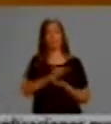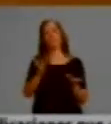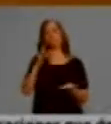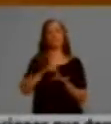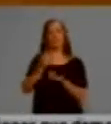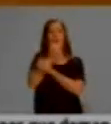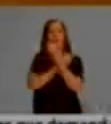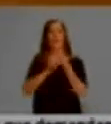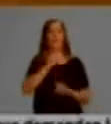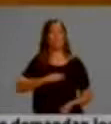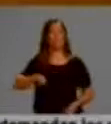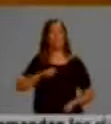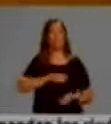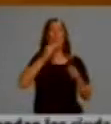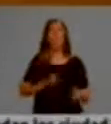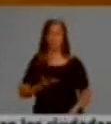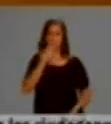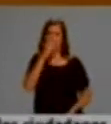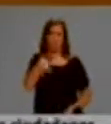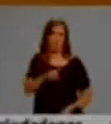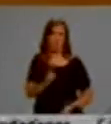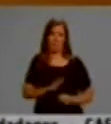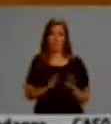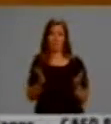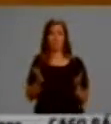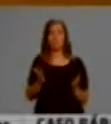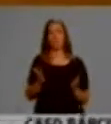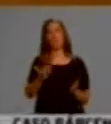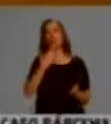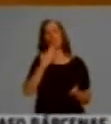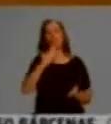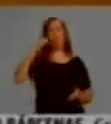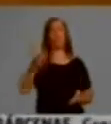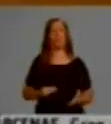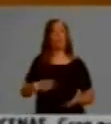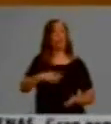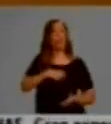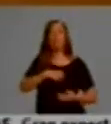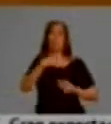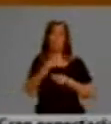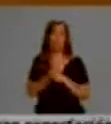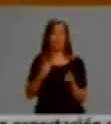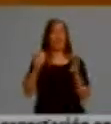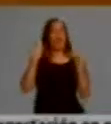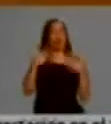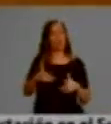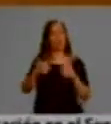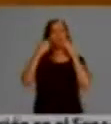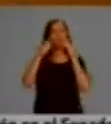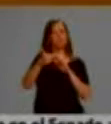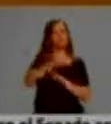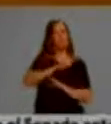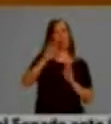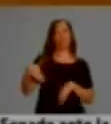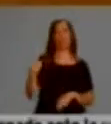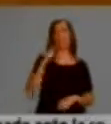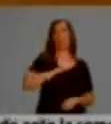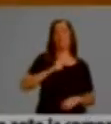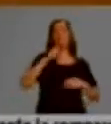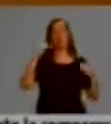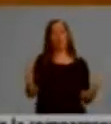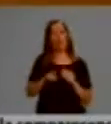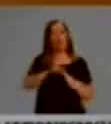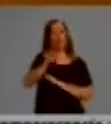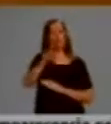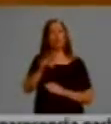situación de la economía española no es buena. Y no podemos decir que es buena, porque a pesar de las mejoras de los últimos meses,